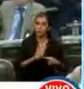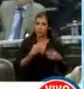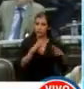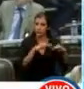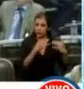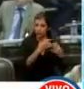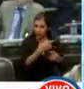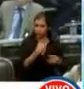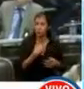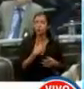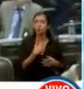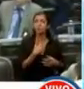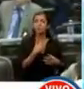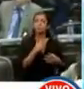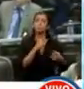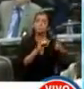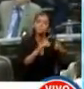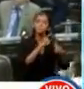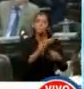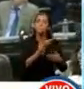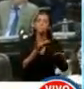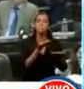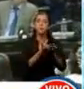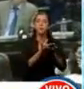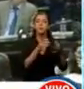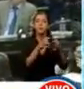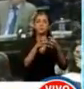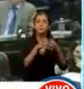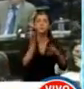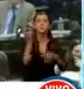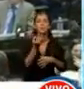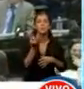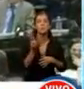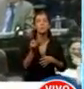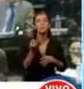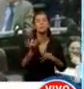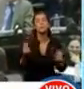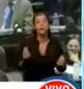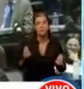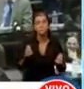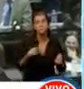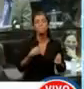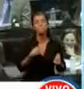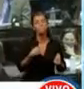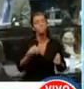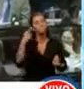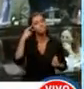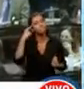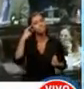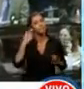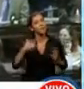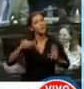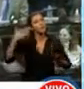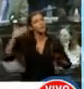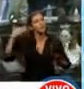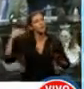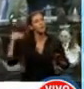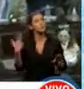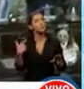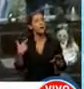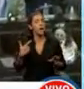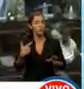le manifesté que nuestro pedido de sesión especial tenía, además de aquel primer propósito que señalé, toda